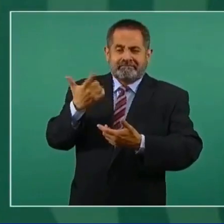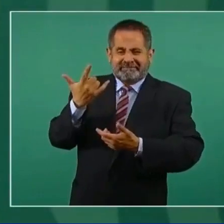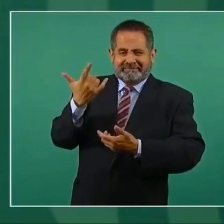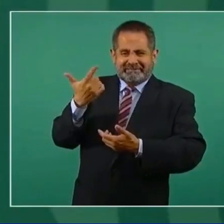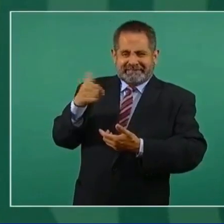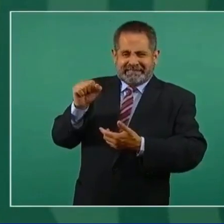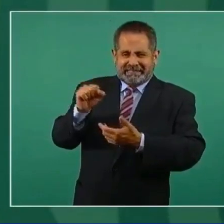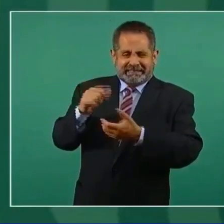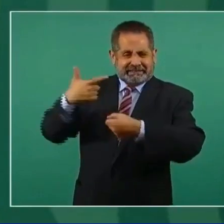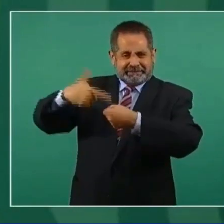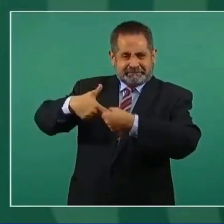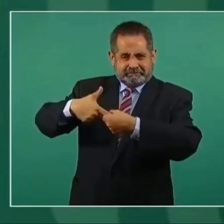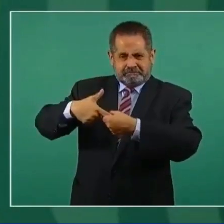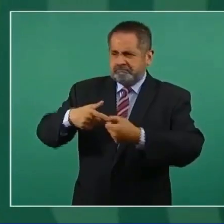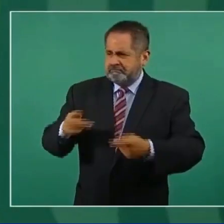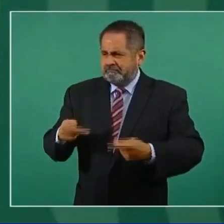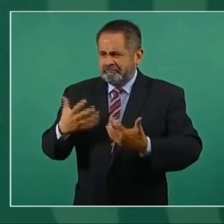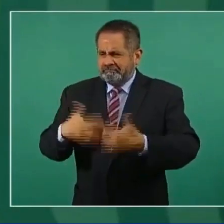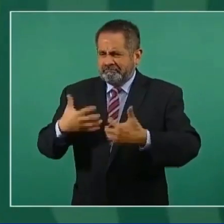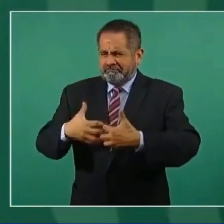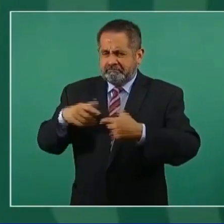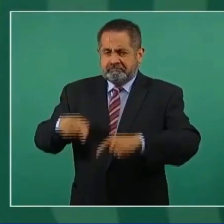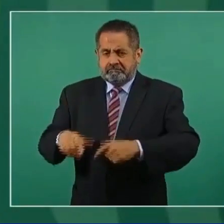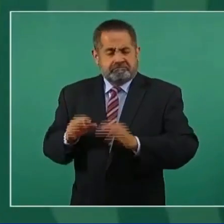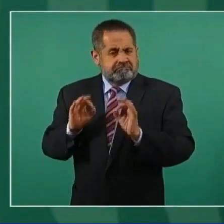Incluso no se vendía petróleo crudo.